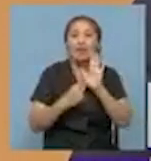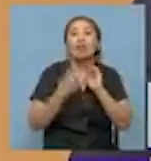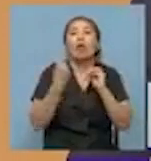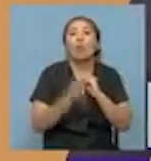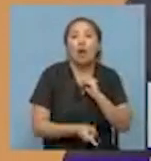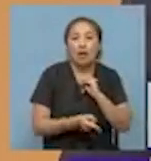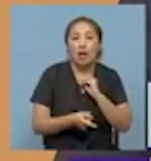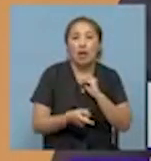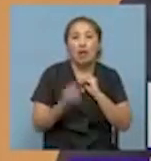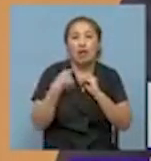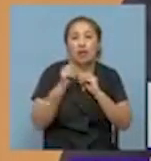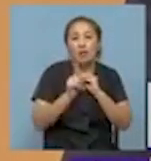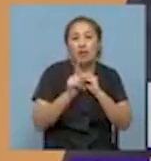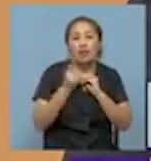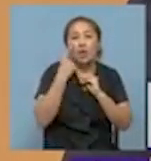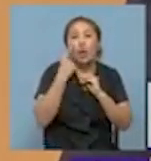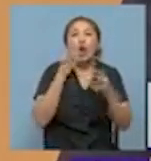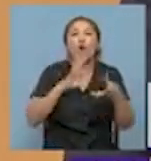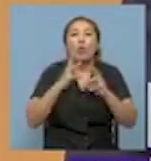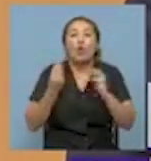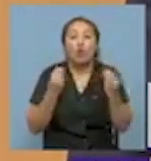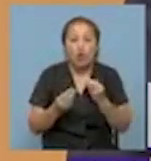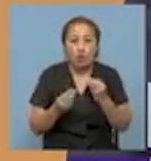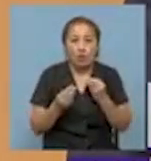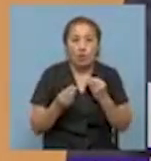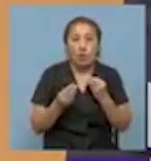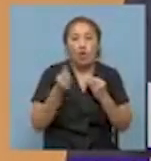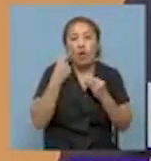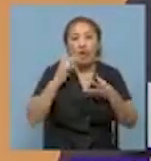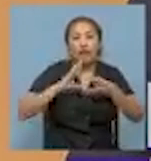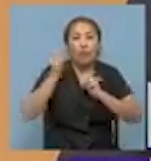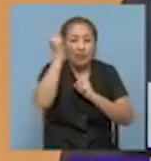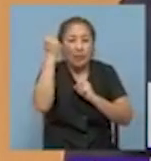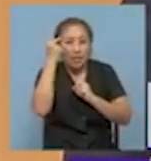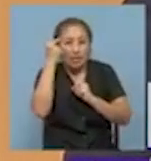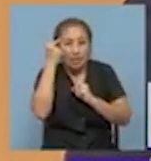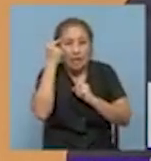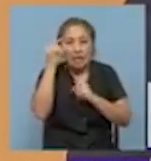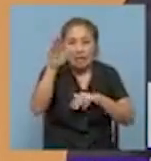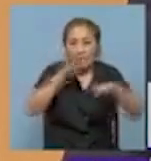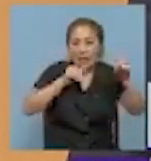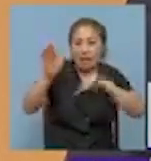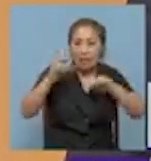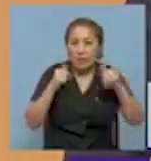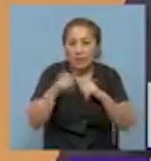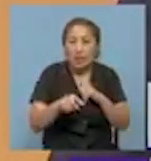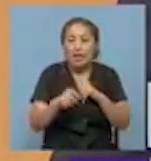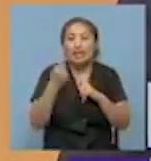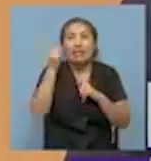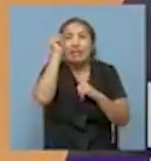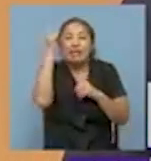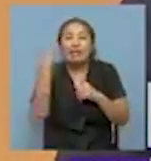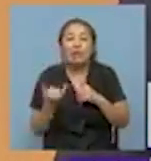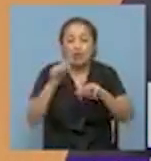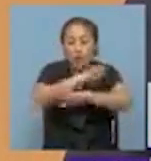nosotros llamamos que es adoctrinamiento nosotros les llamamos adoctrinamiento que es manipulación de la psicología del niño a